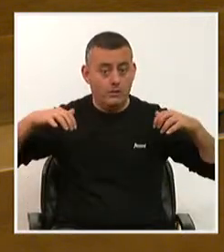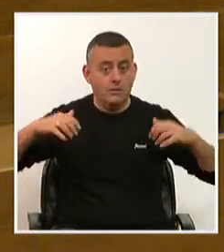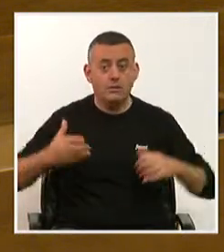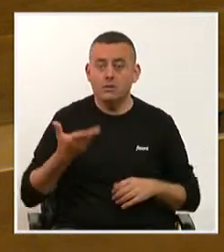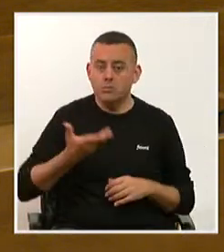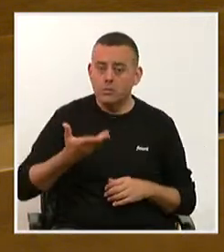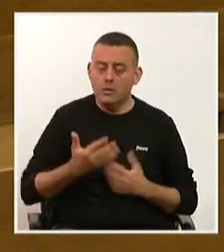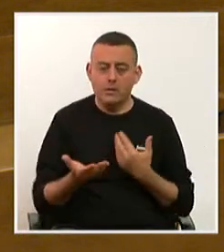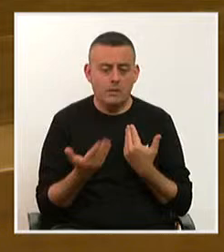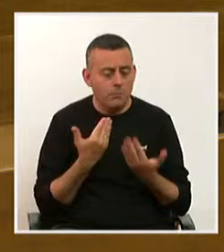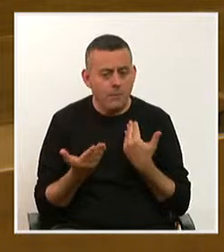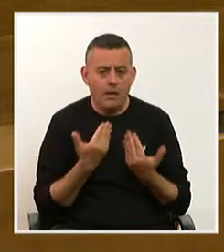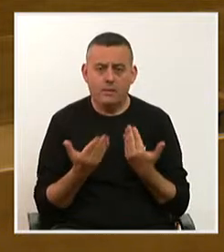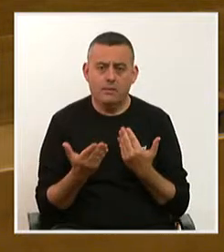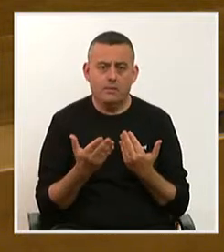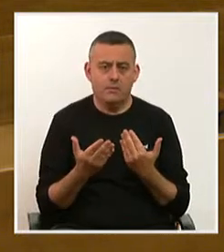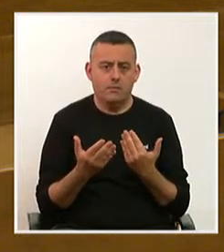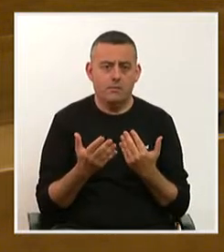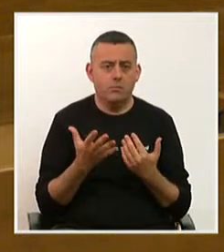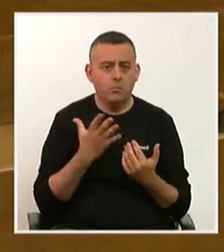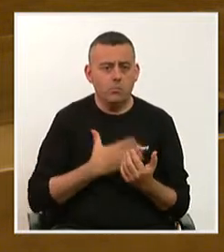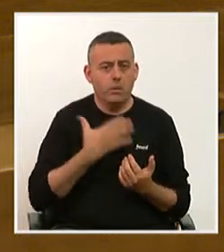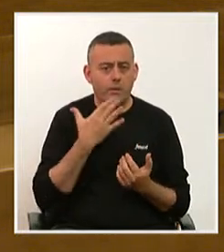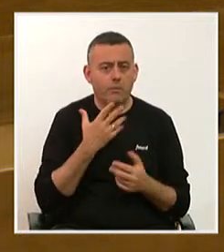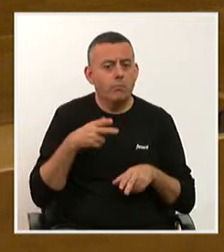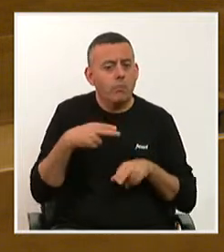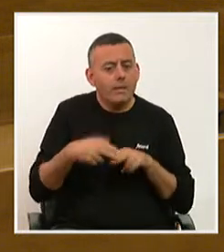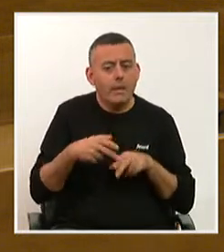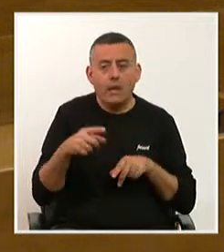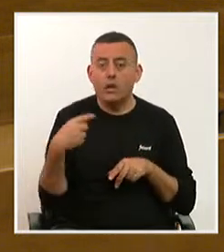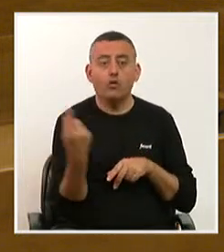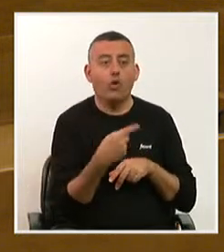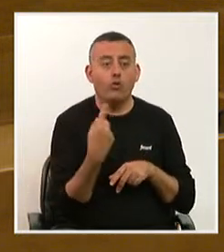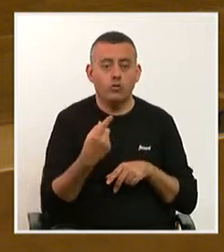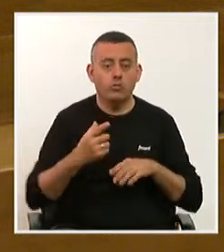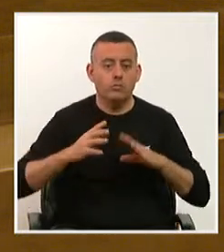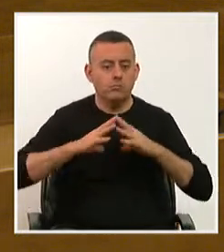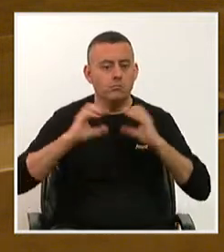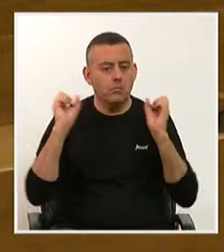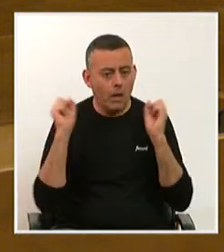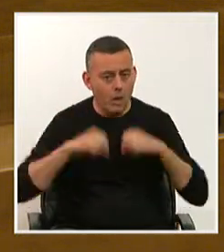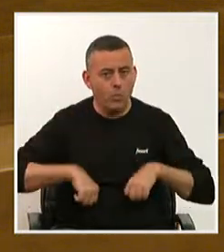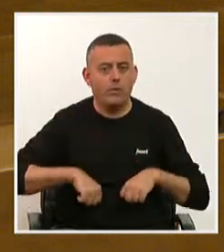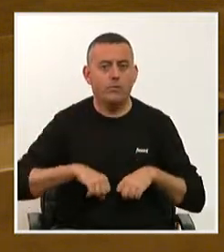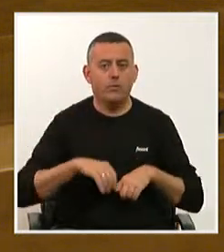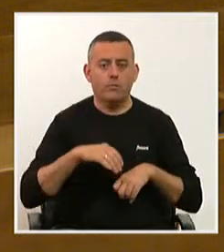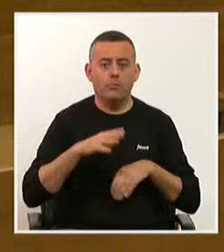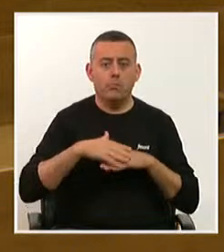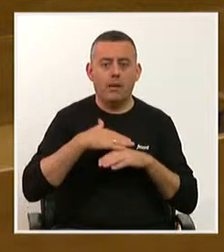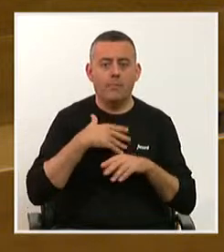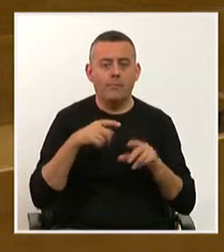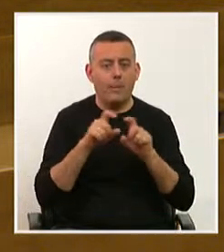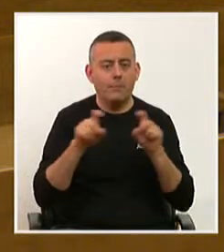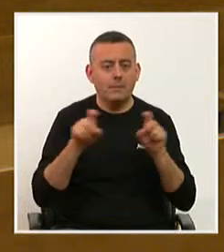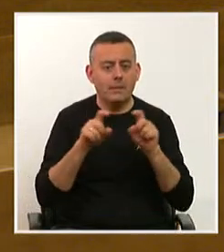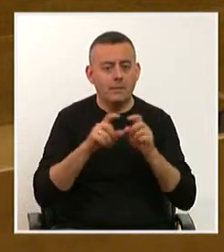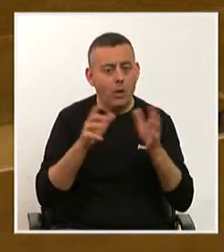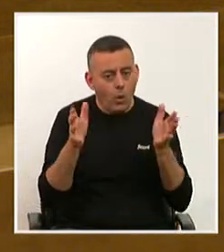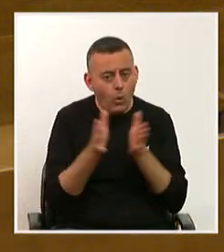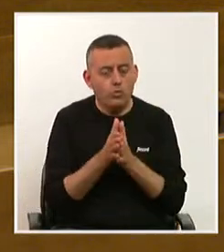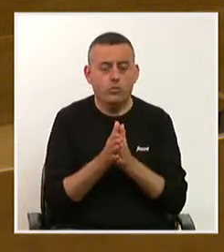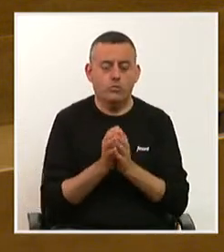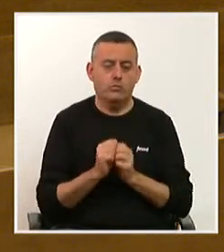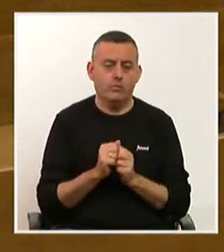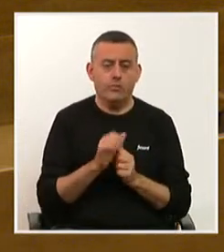que en polía c per estar al costat empreses que continuar pas mal en